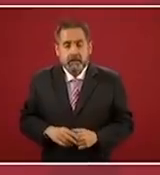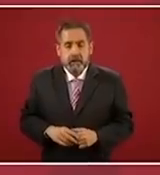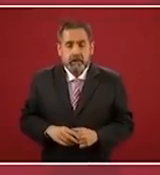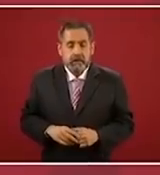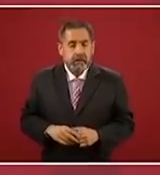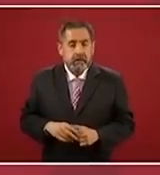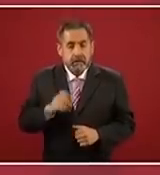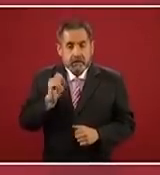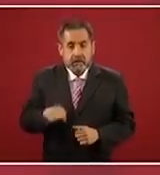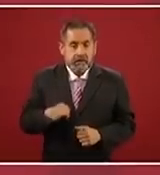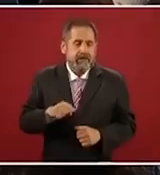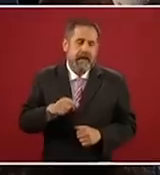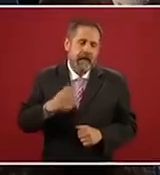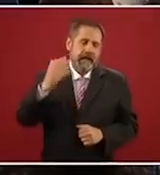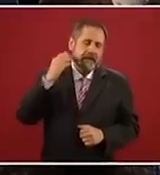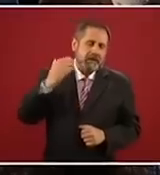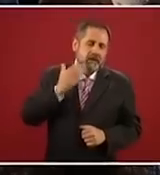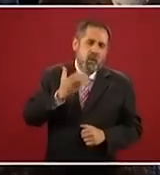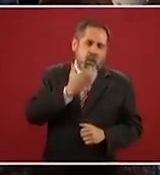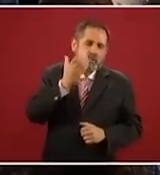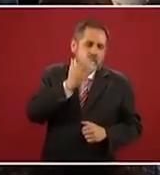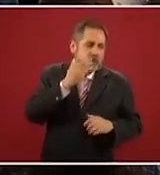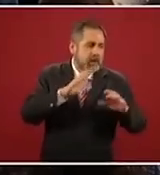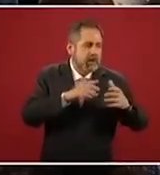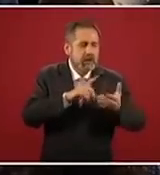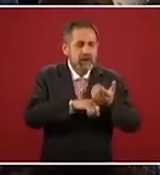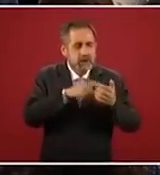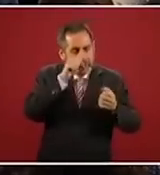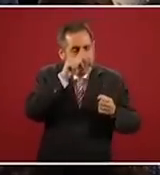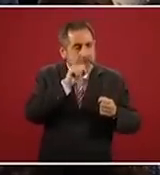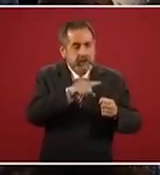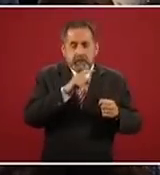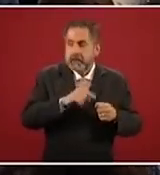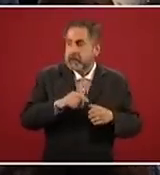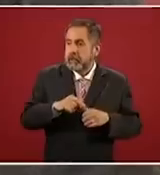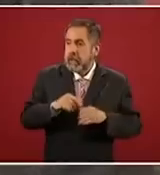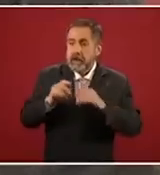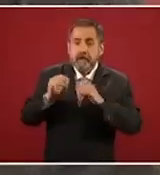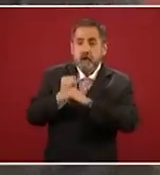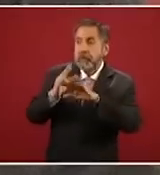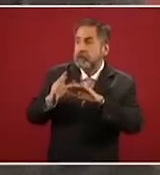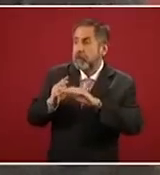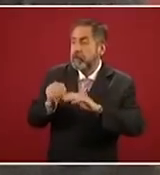que la costumbre era de que filtraban